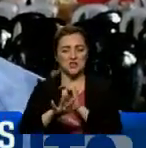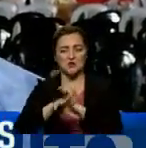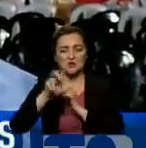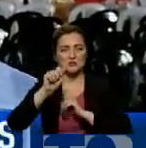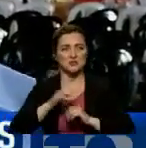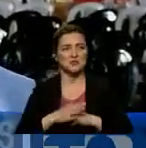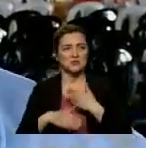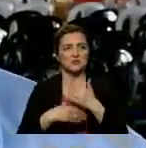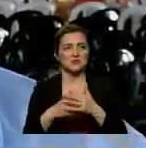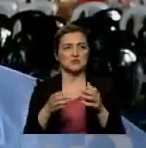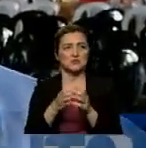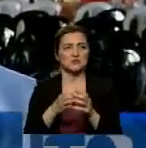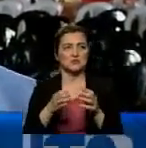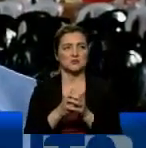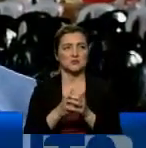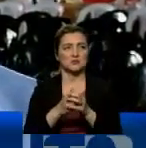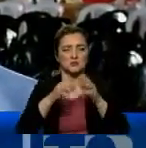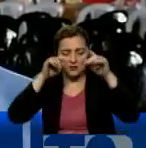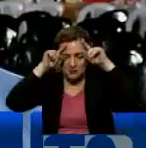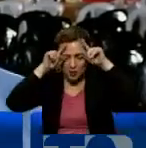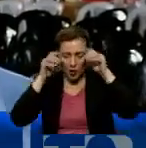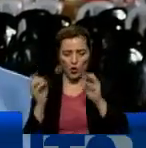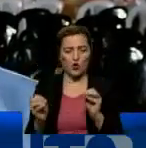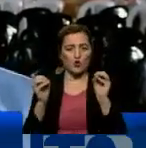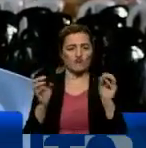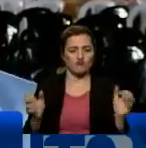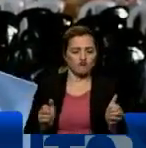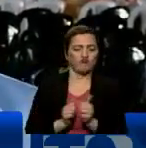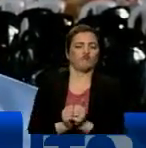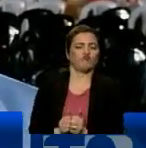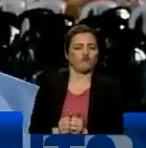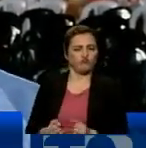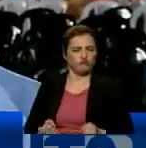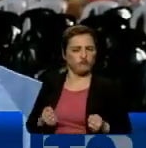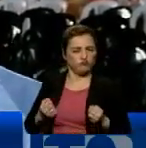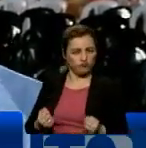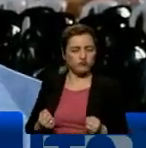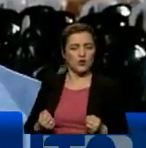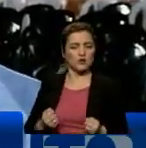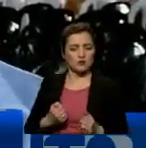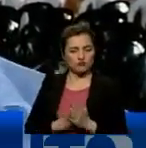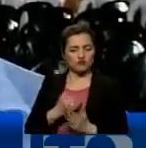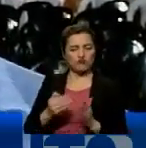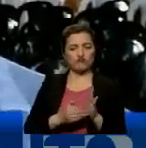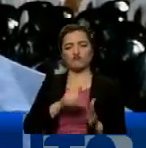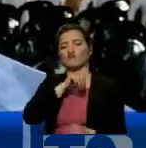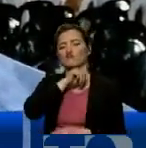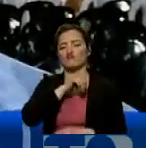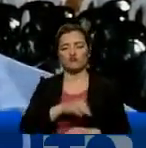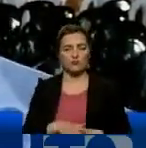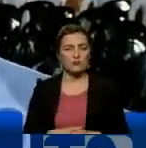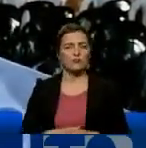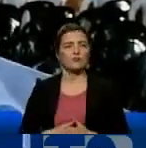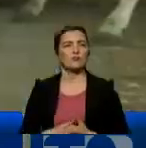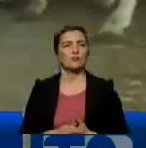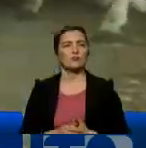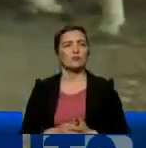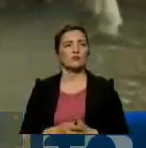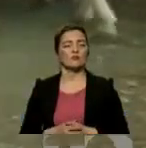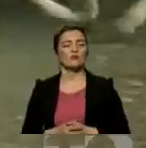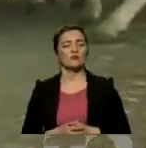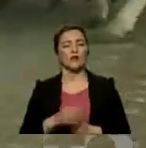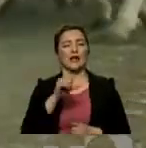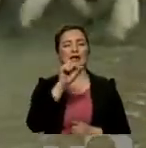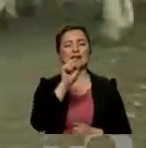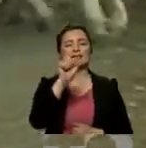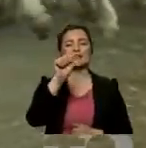ganaderas estamos organizándonos para hacer un solo puño para luchar contra la delincuencia.